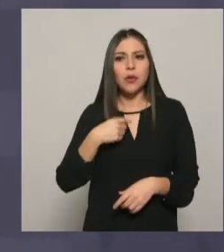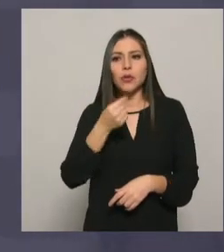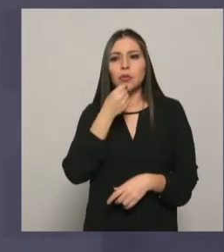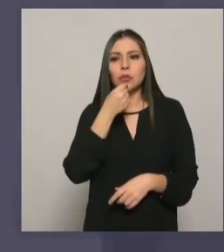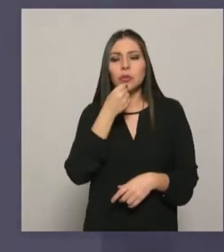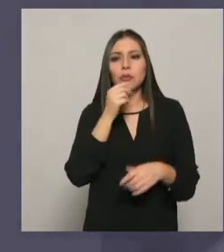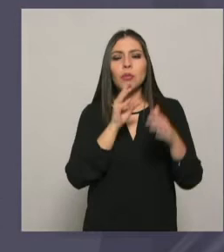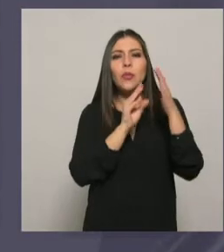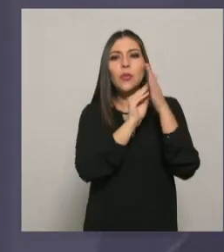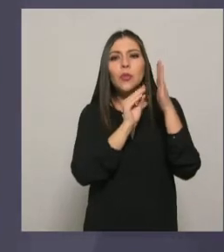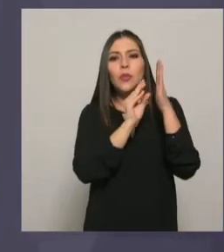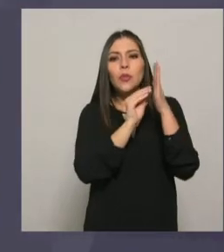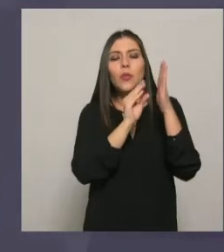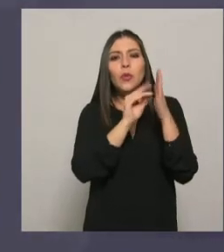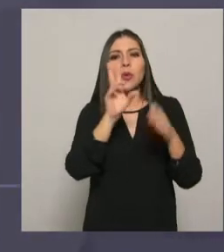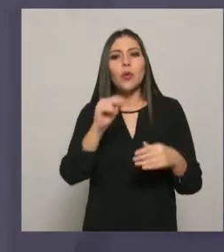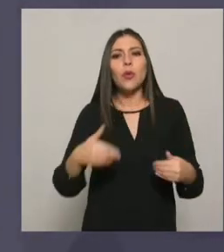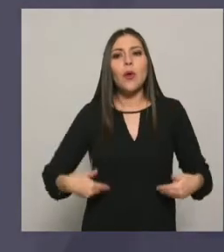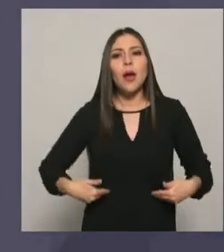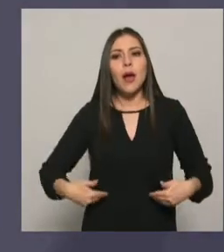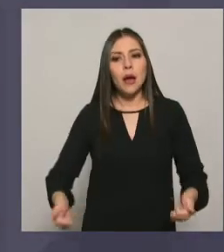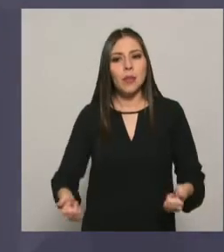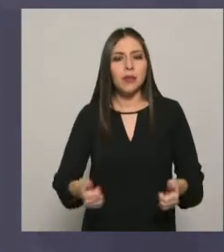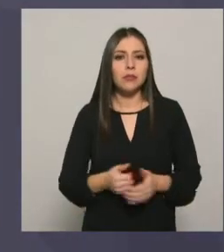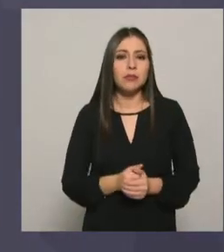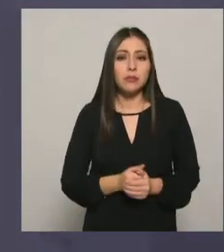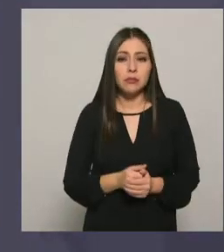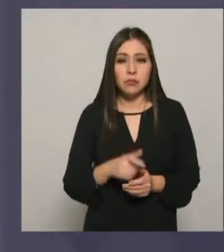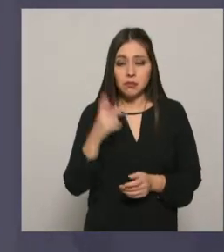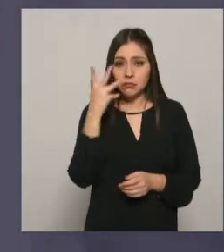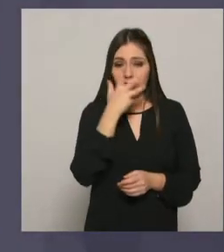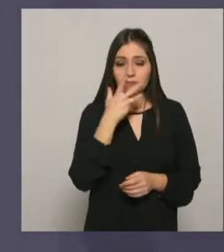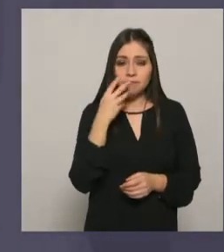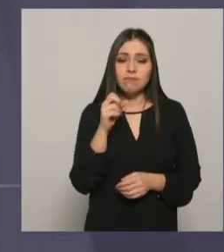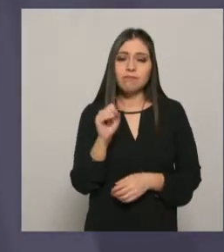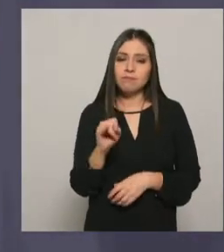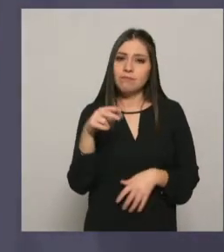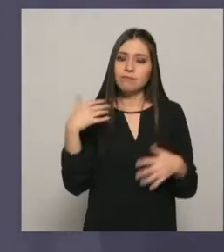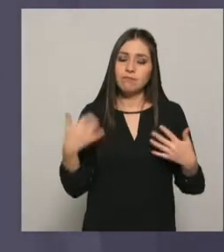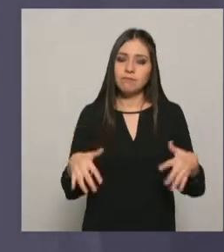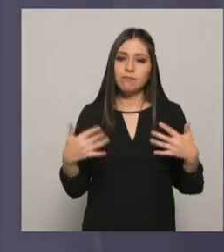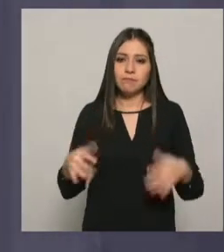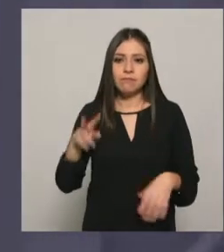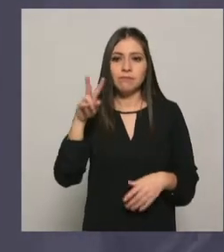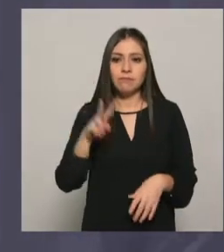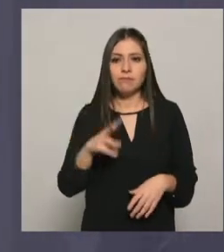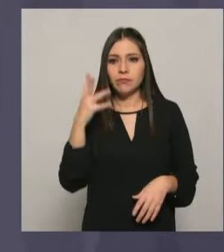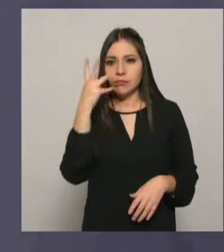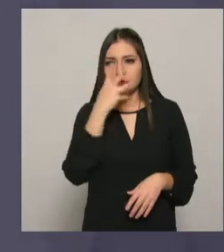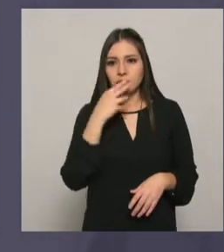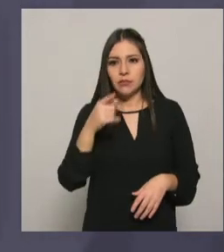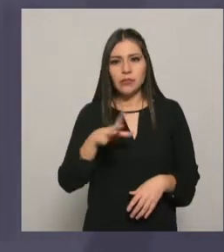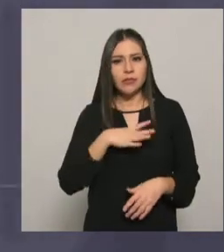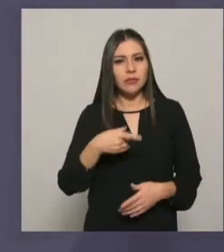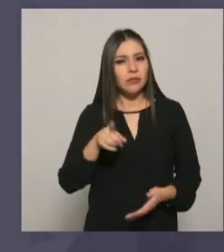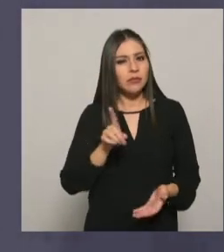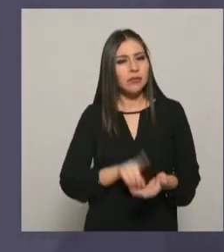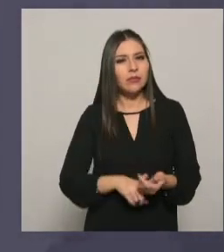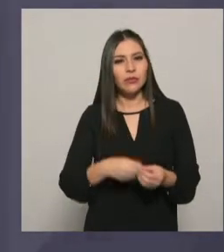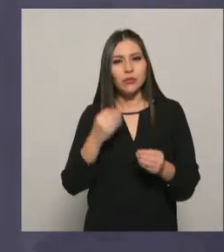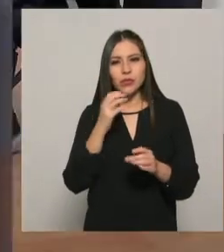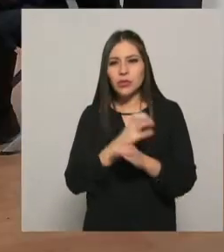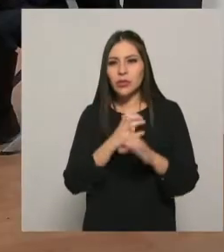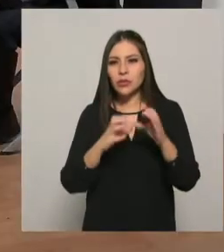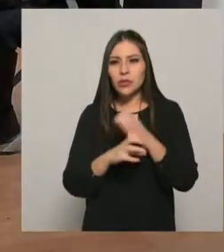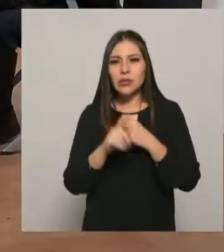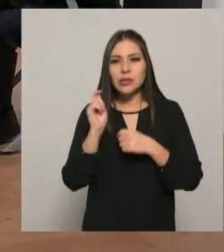para no pasar hambre. ¡Qué belleza! Sí, Qué belleza. poético totalmente. Es un simbolismo, está cargado de un gran